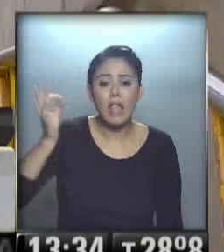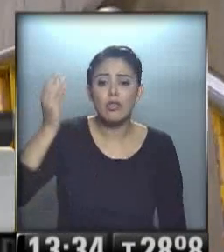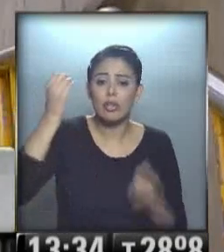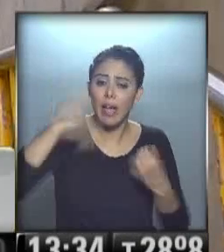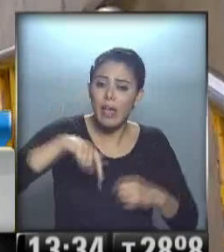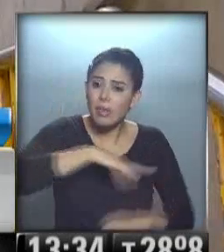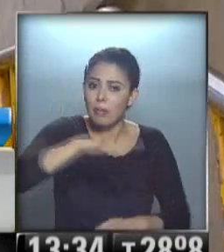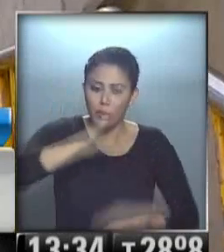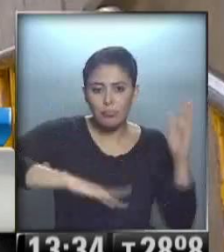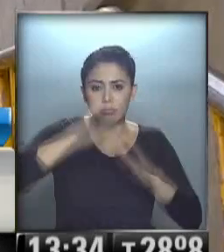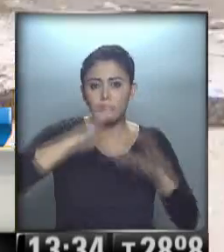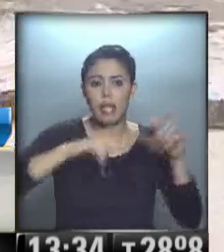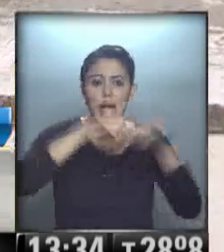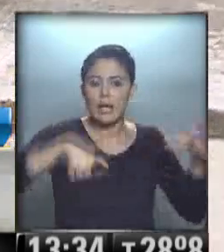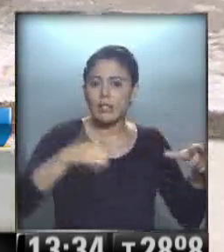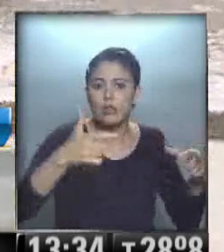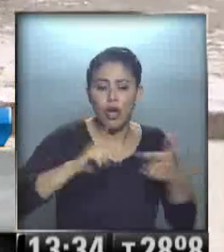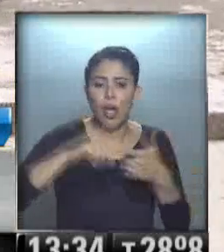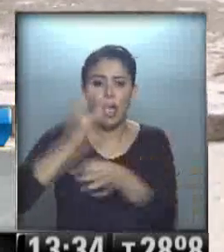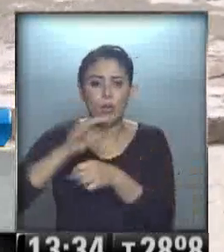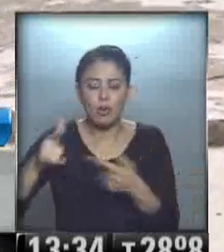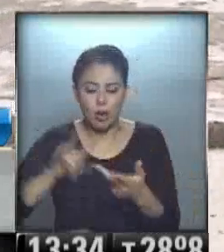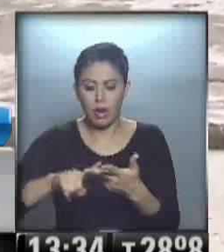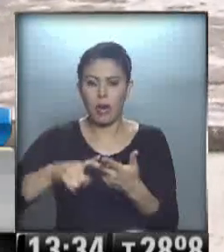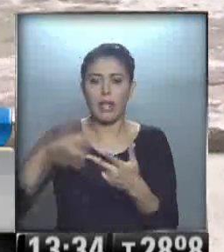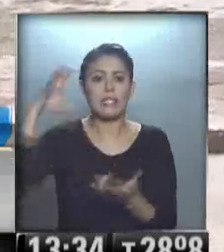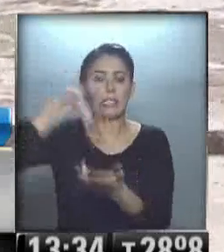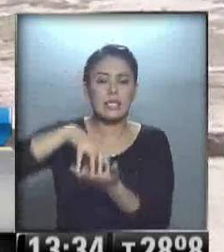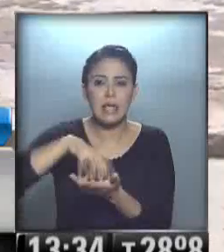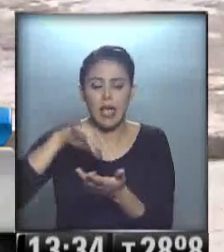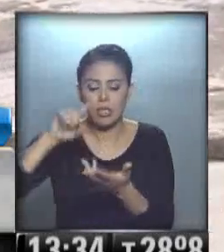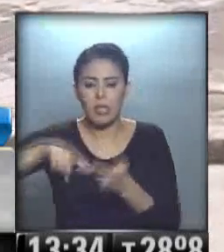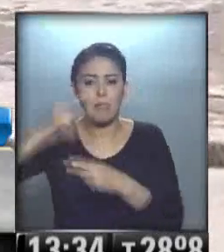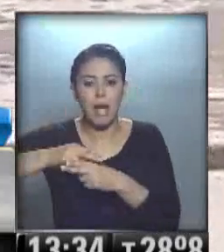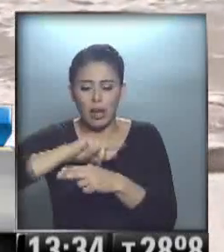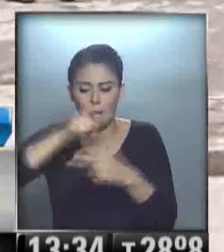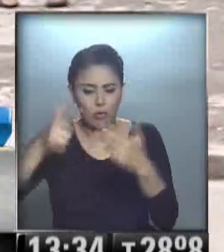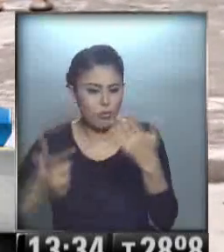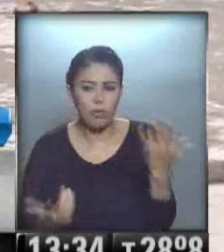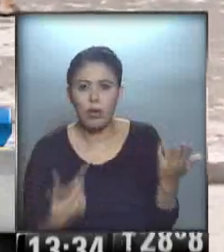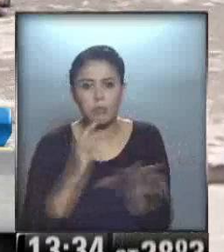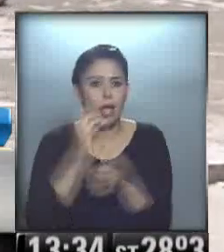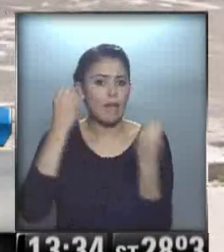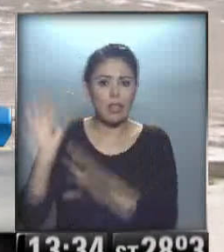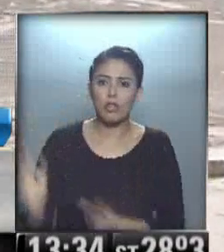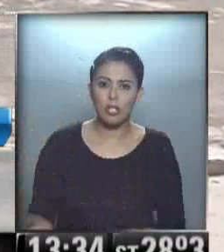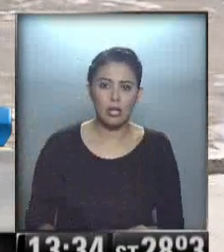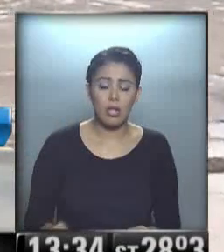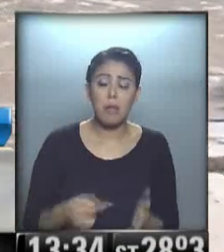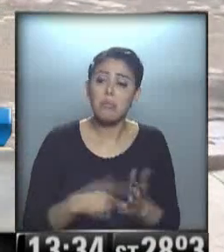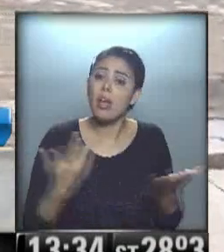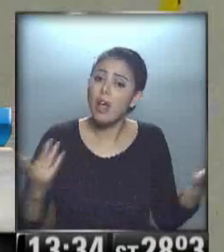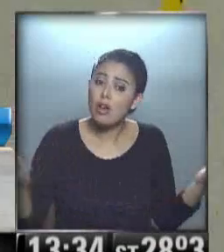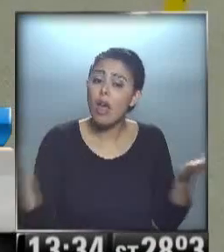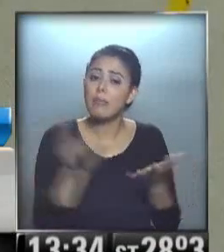barrio, no tenemos una cancha, no tenemos una escuela, no tenemos una sede comunal, no tenemos un parque, estamos en el total abandono. Pero las